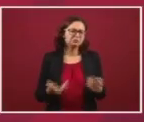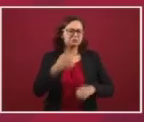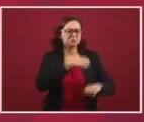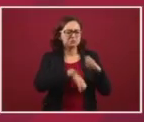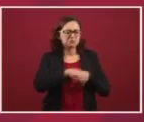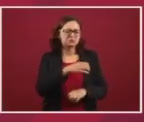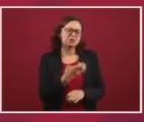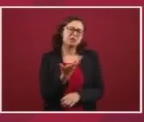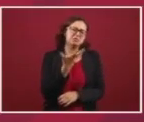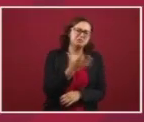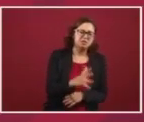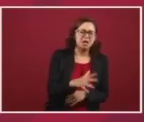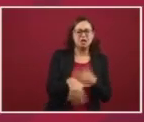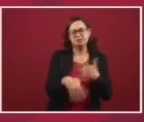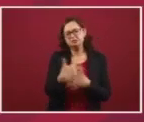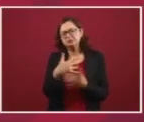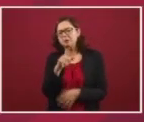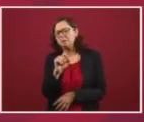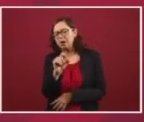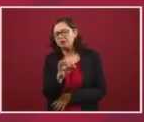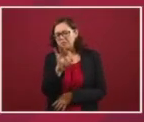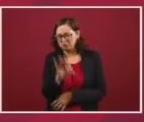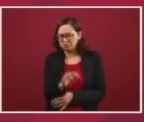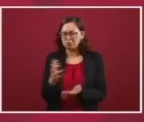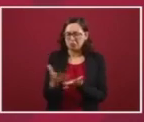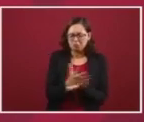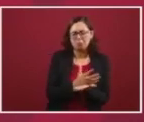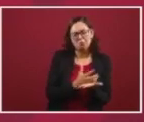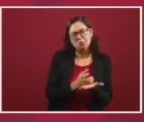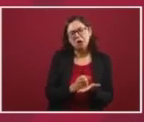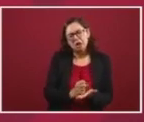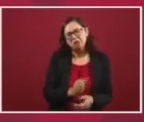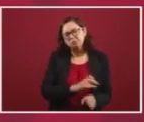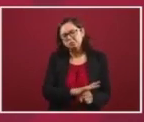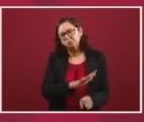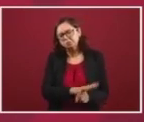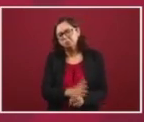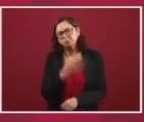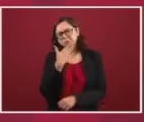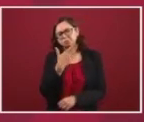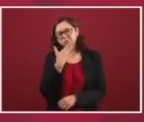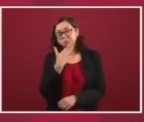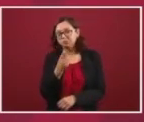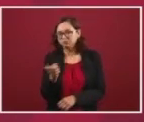15, el 20%, sino